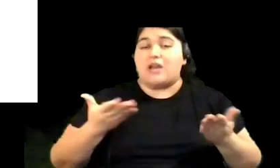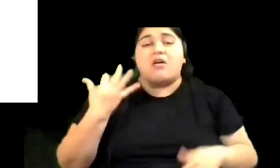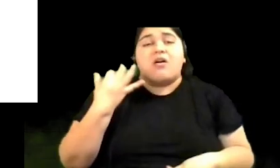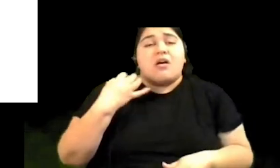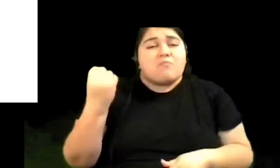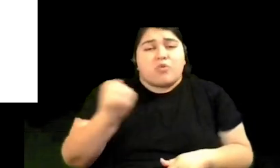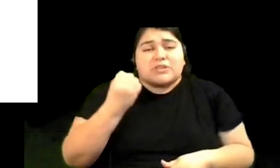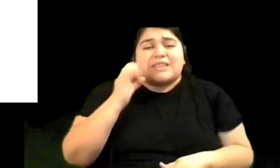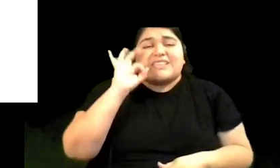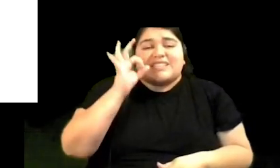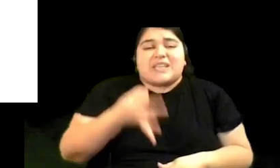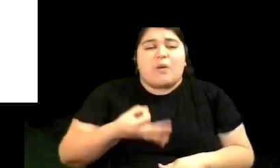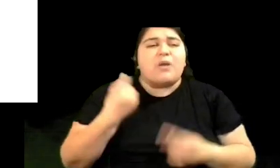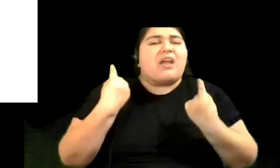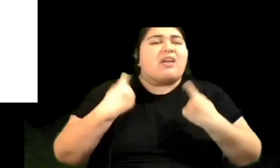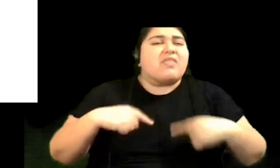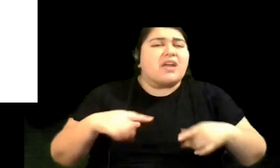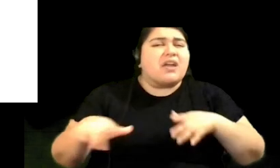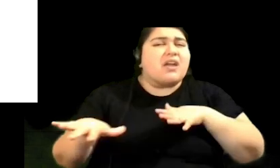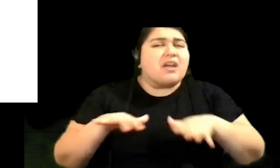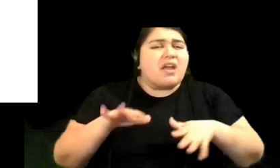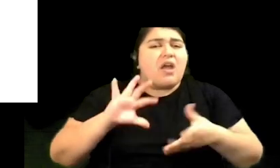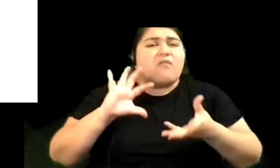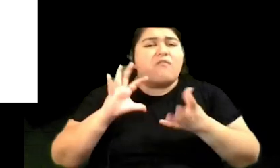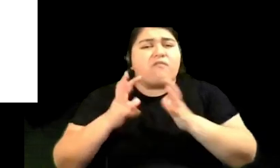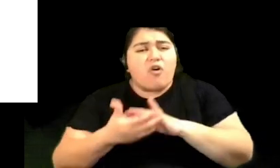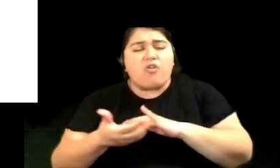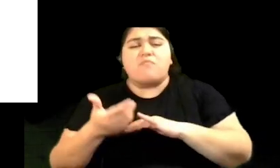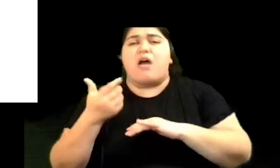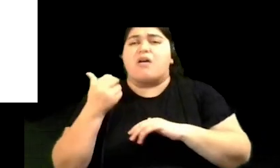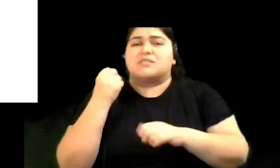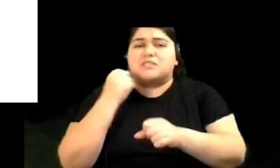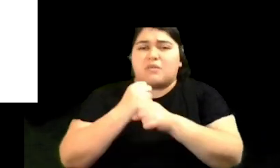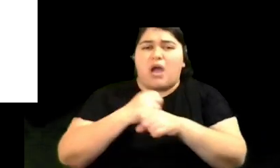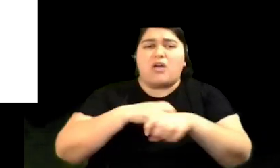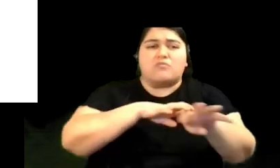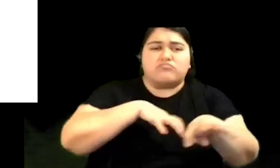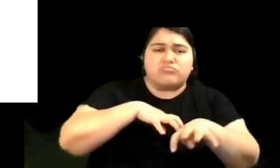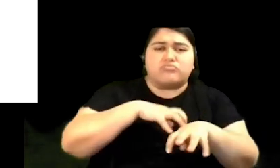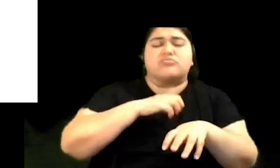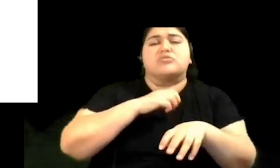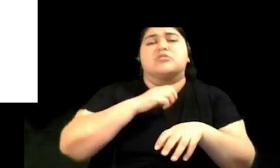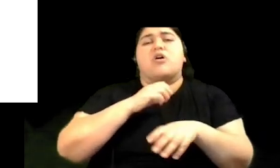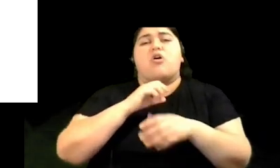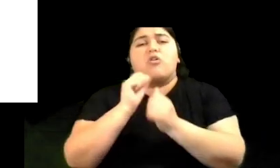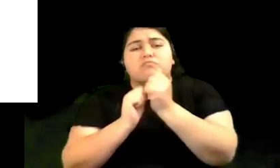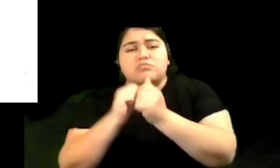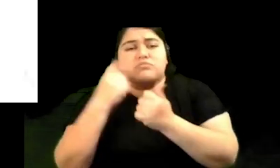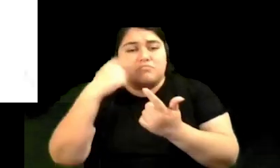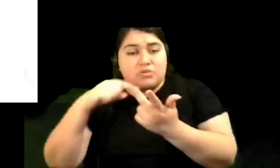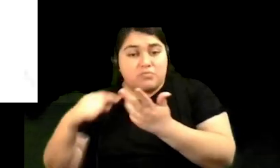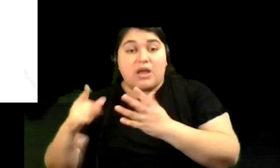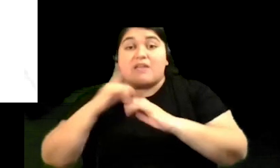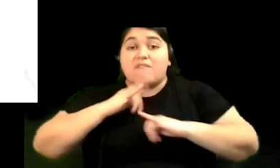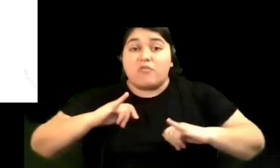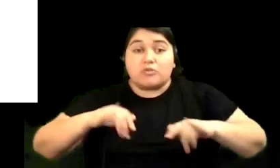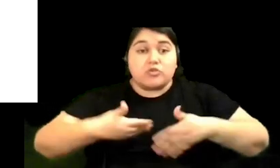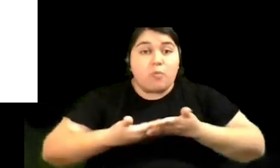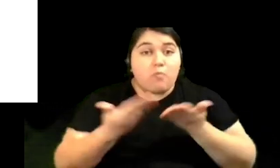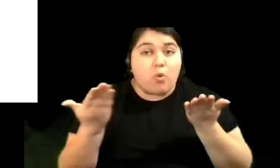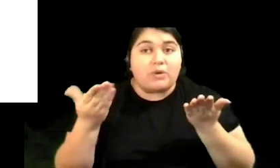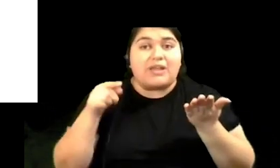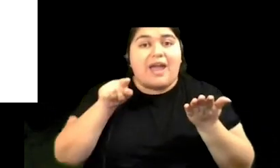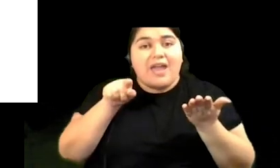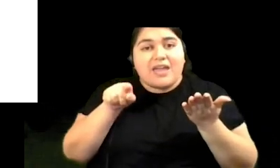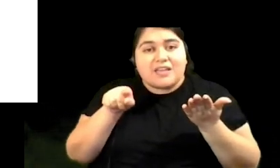qué explotaciones se realizan, cómo se realizan las mismas, ¿está bien? Y tiene que existir información pública de que no va a afectar a